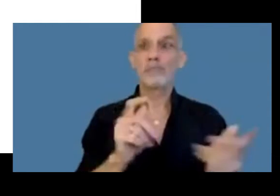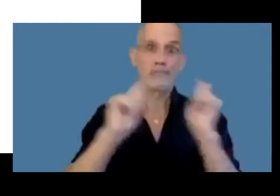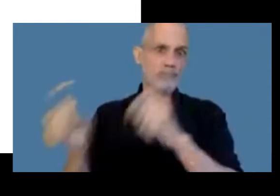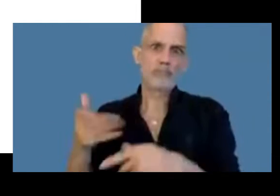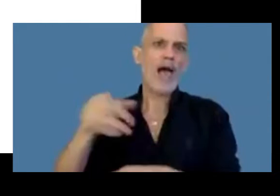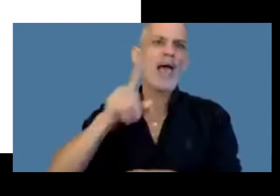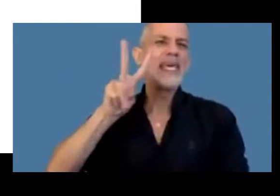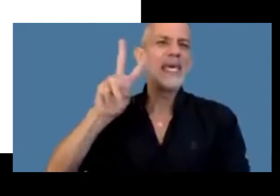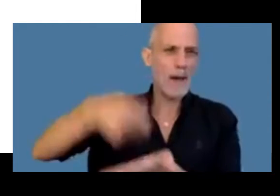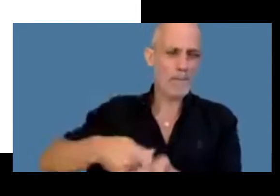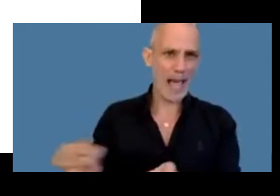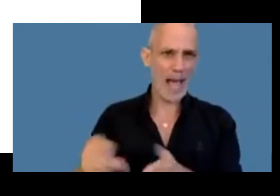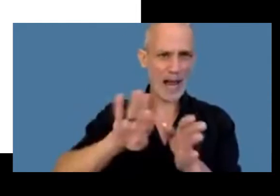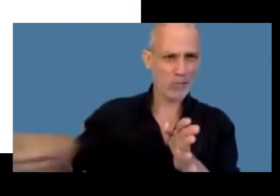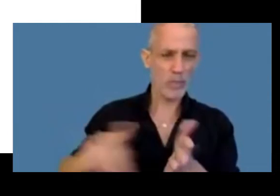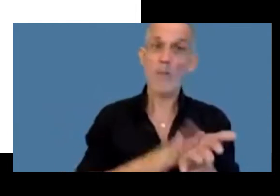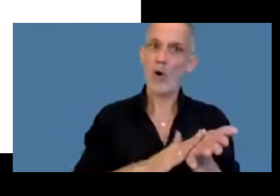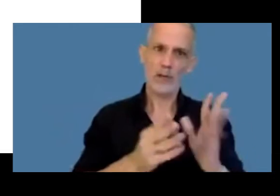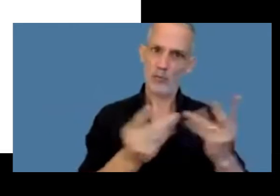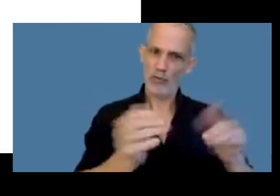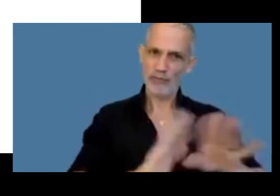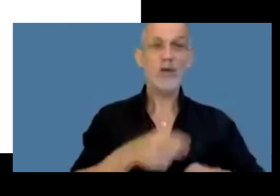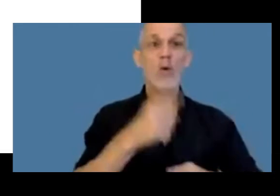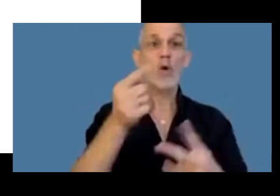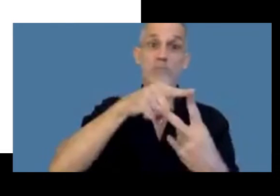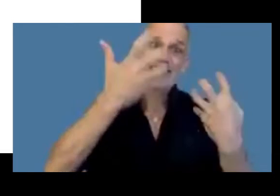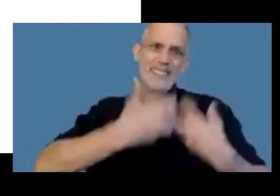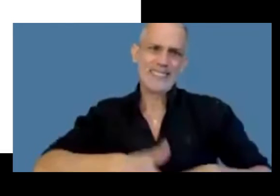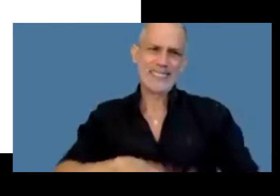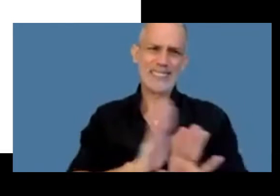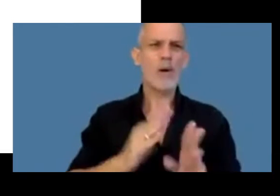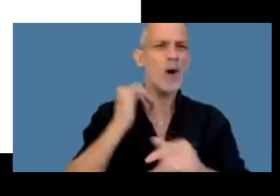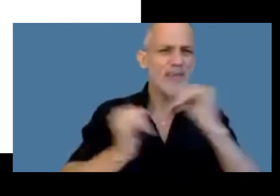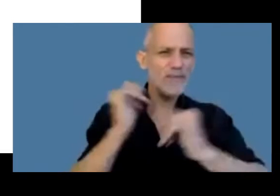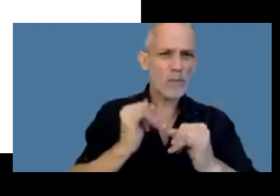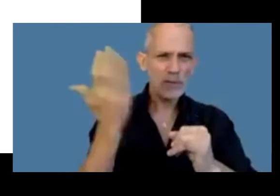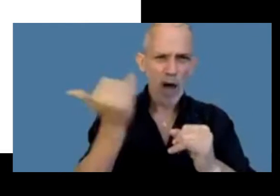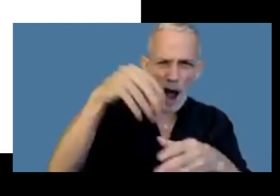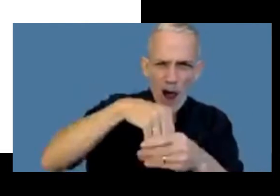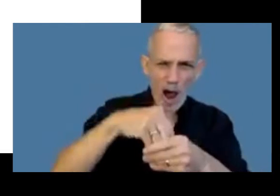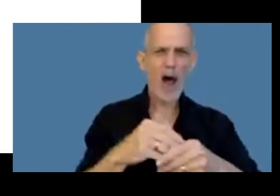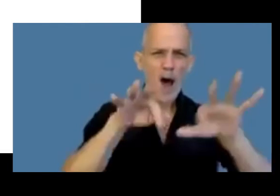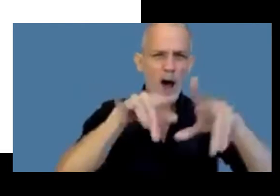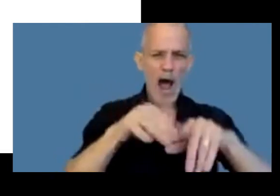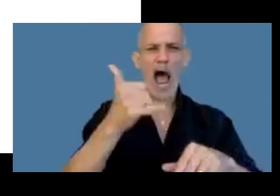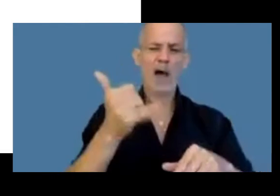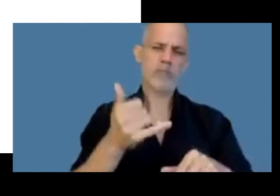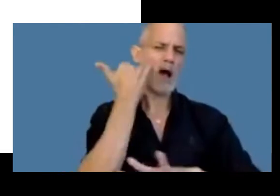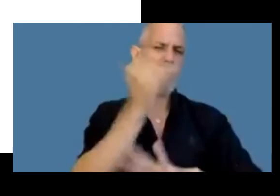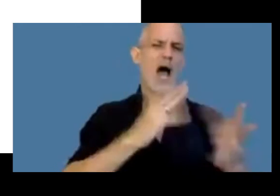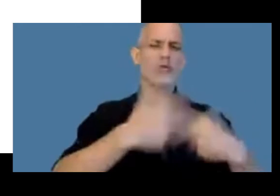general. Uno es exclusión sistémica por información contenida en bases de datos, y otra es